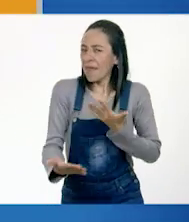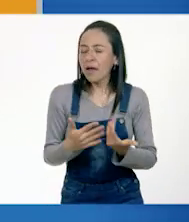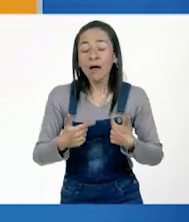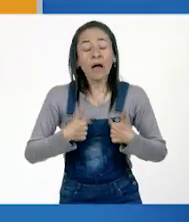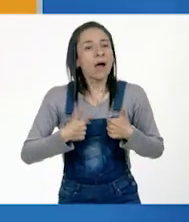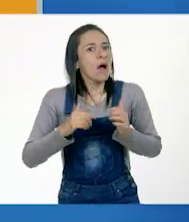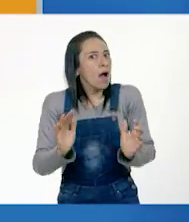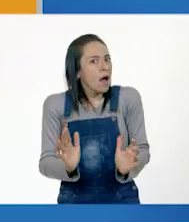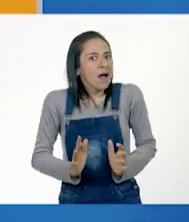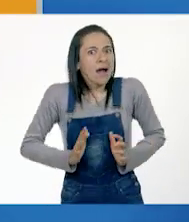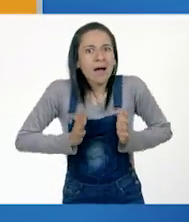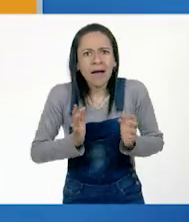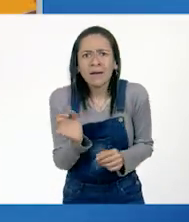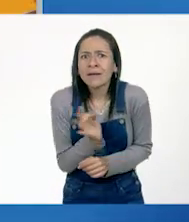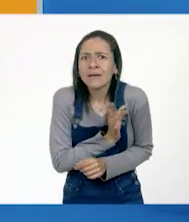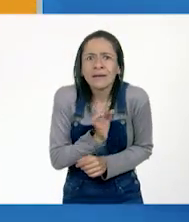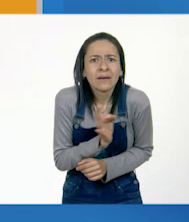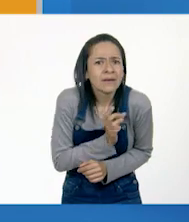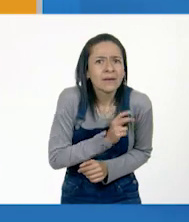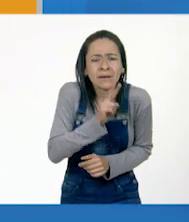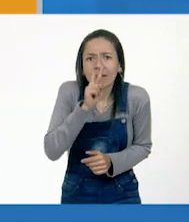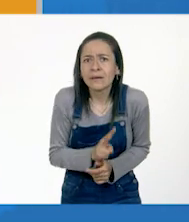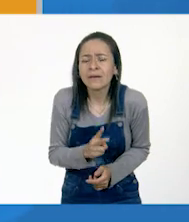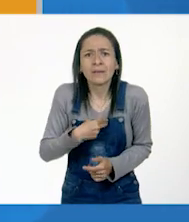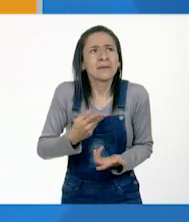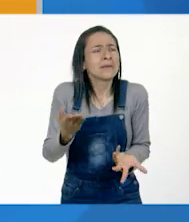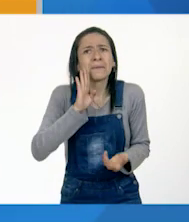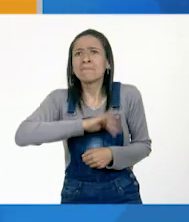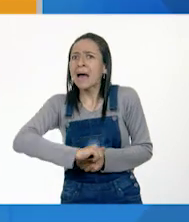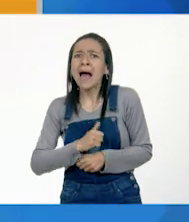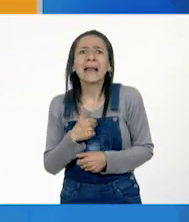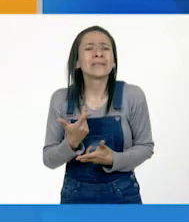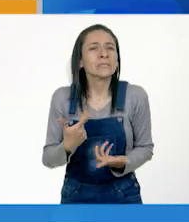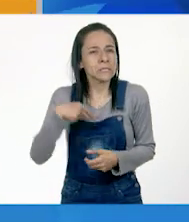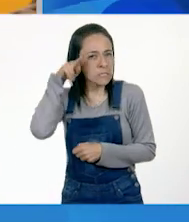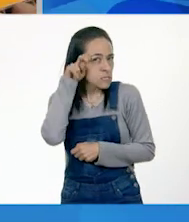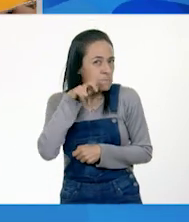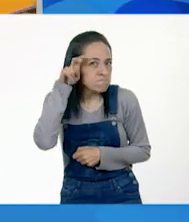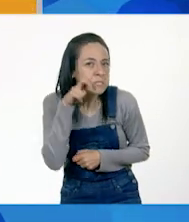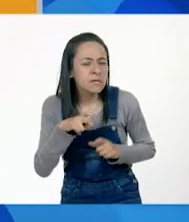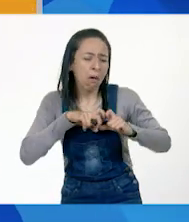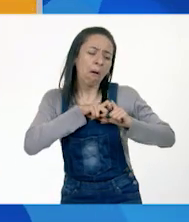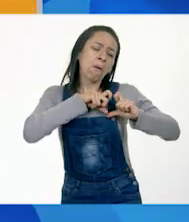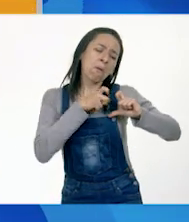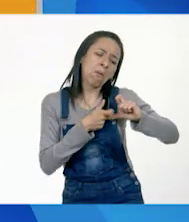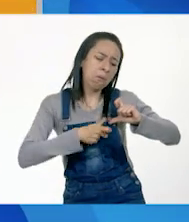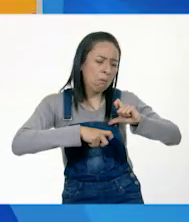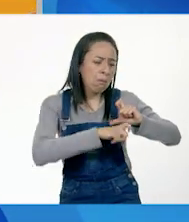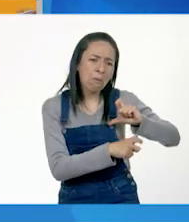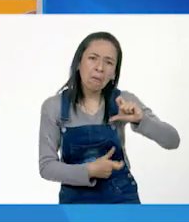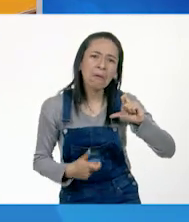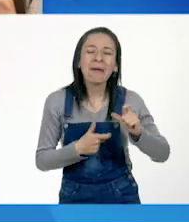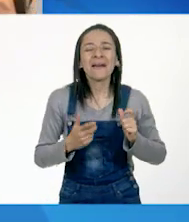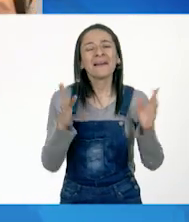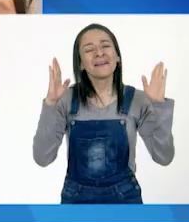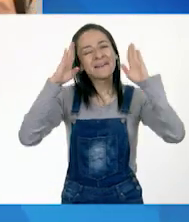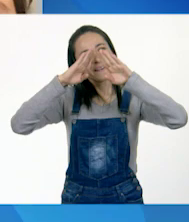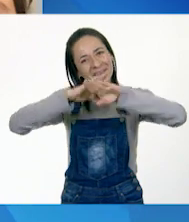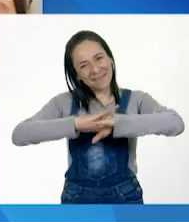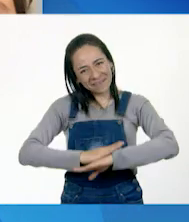Sobresalto, pánico, temor, mal humor, envidia o desamor, armonía,